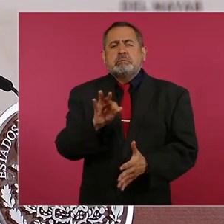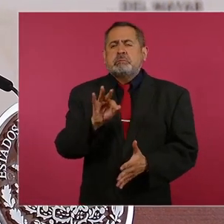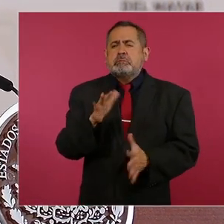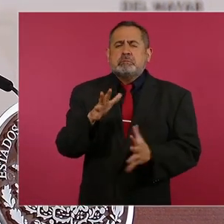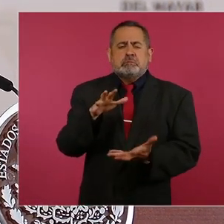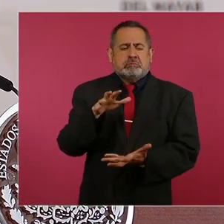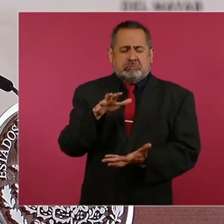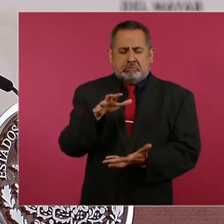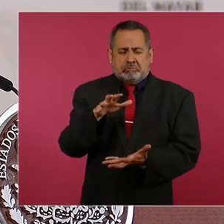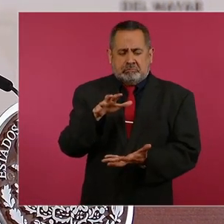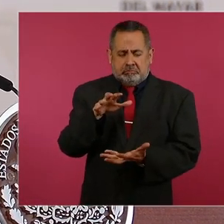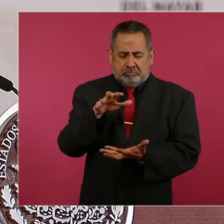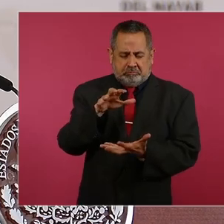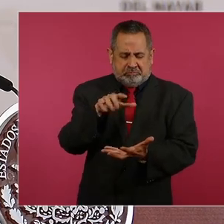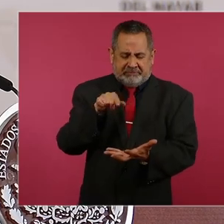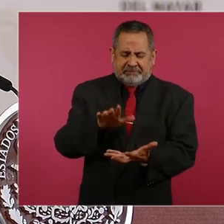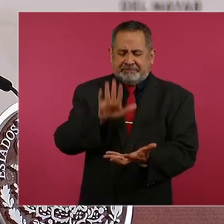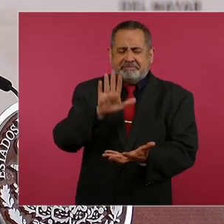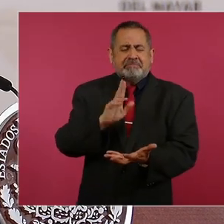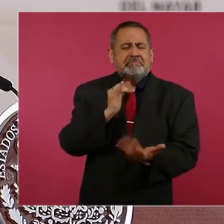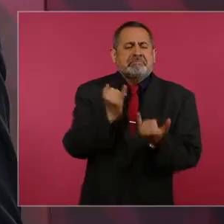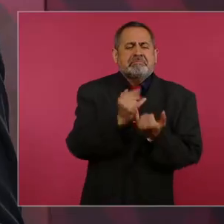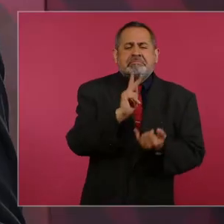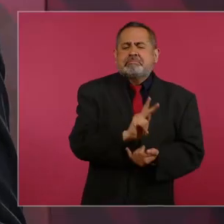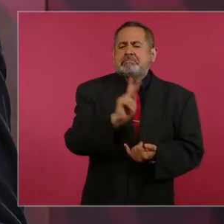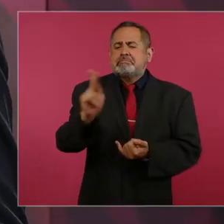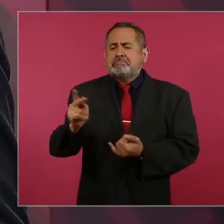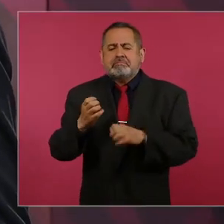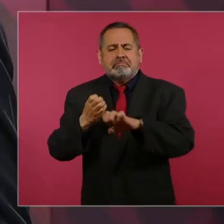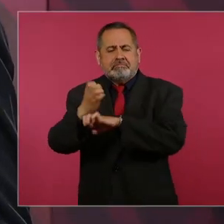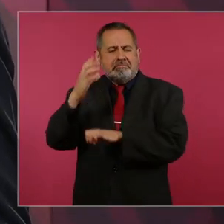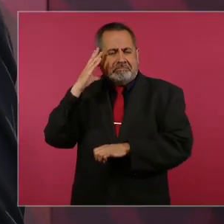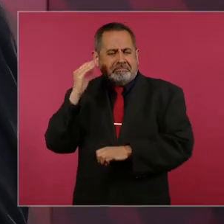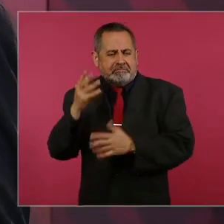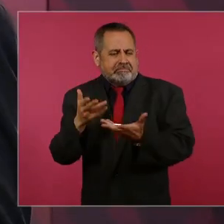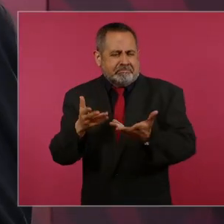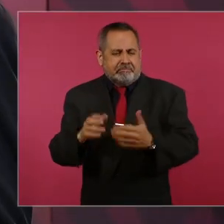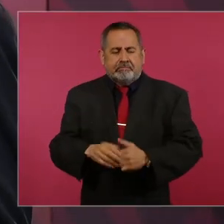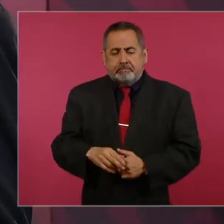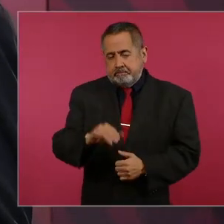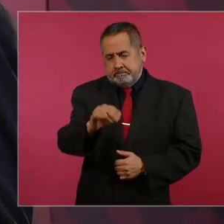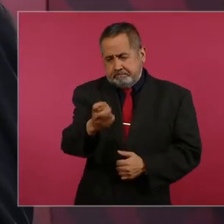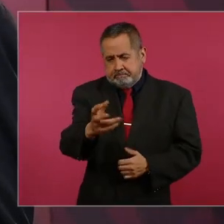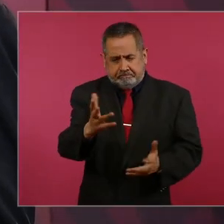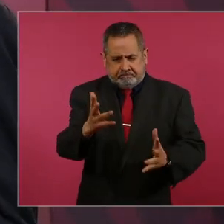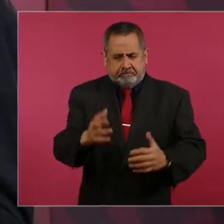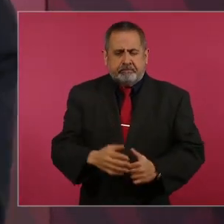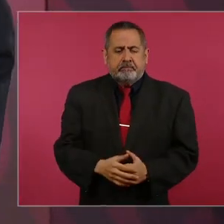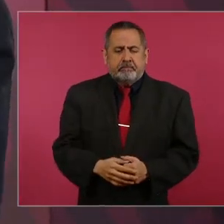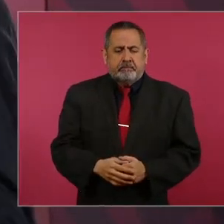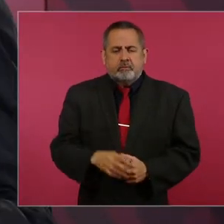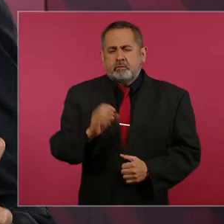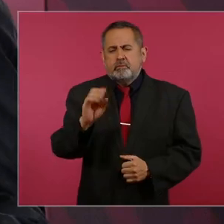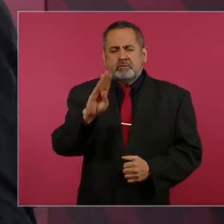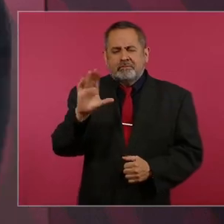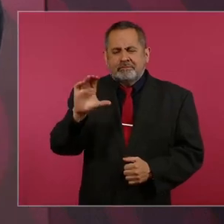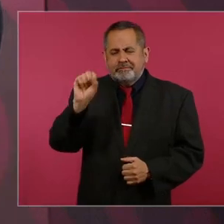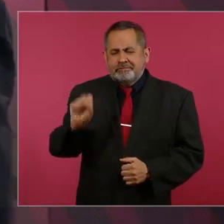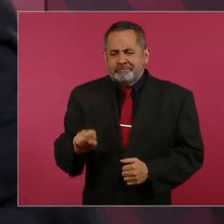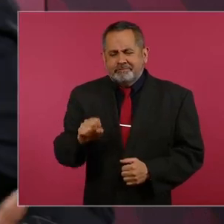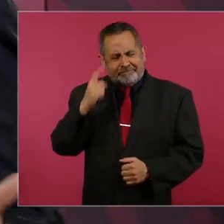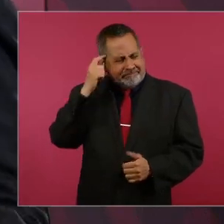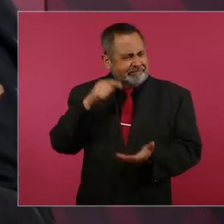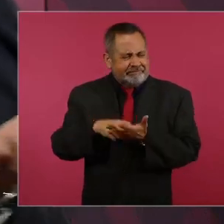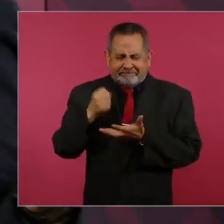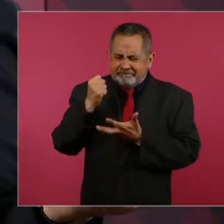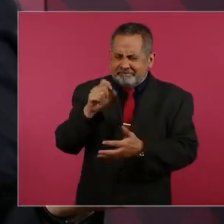de un Estado de la República? Había puesto el ejemplo de Colima, ¿no? Sí, o Baja California Sur tiene